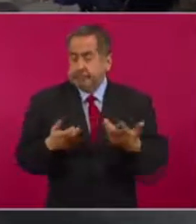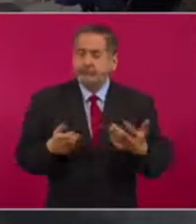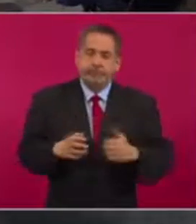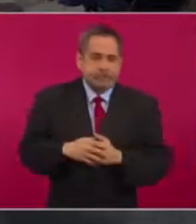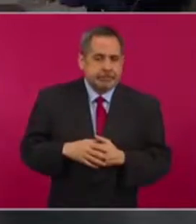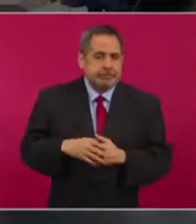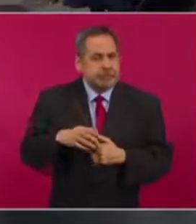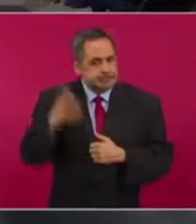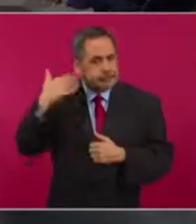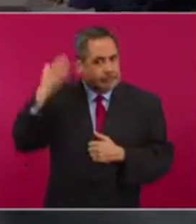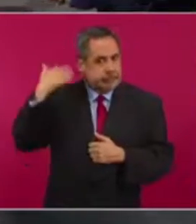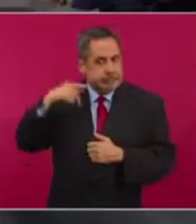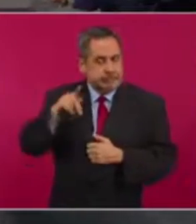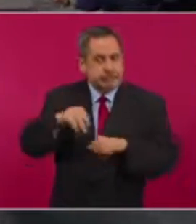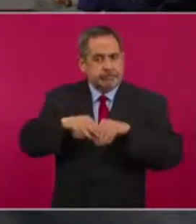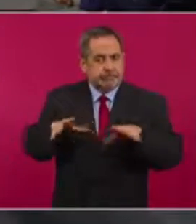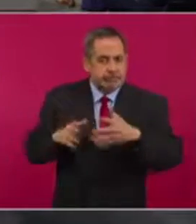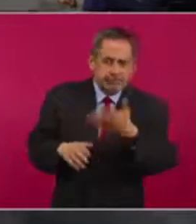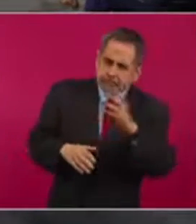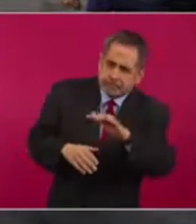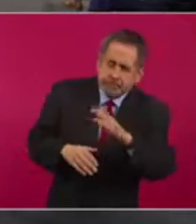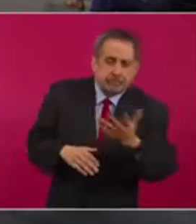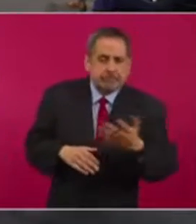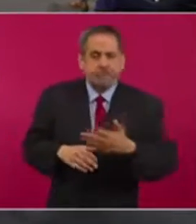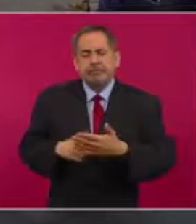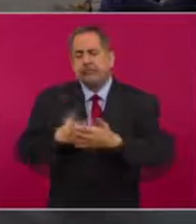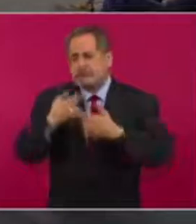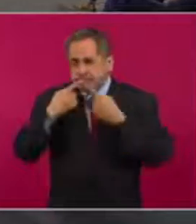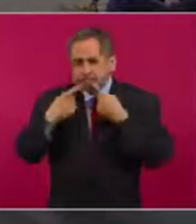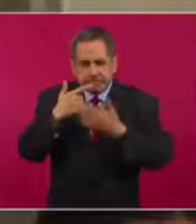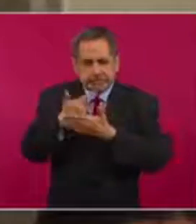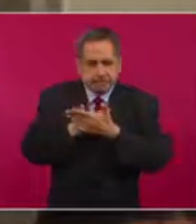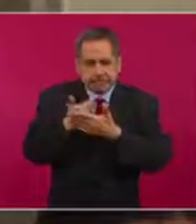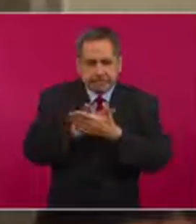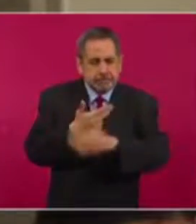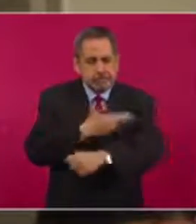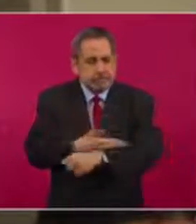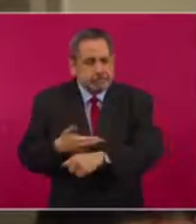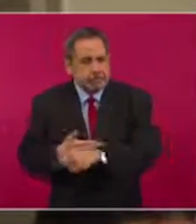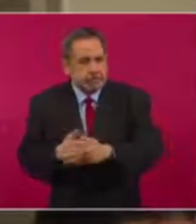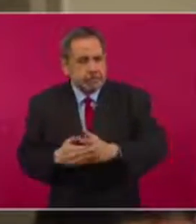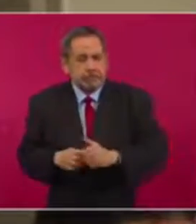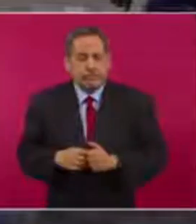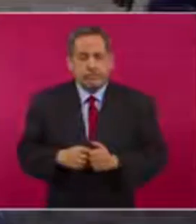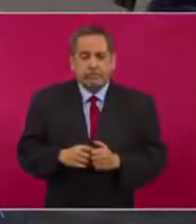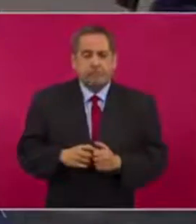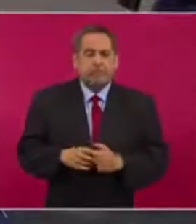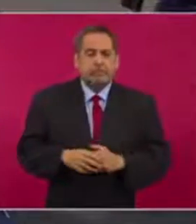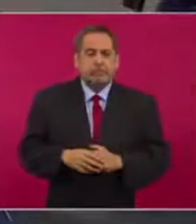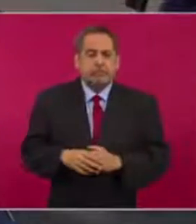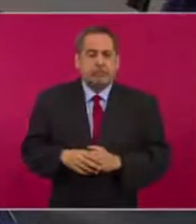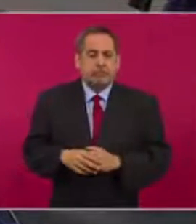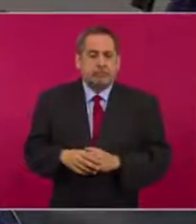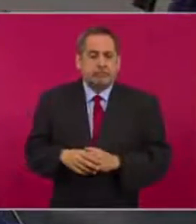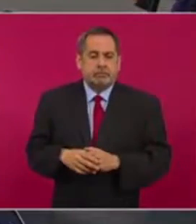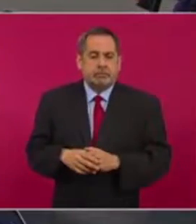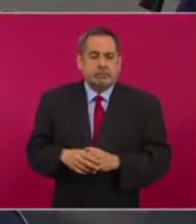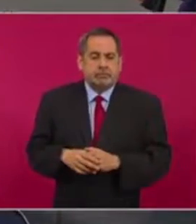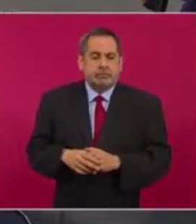Se hizo esta licitación, se empezó a hacer las cuestiones en una